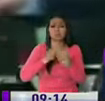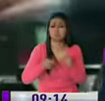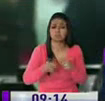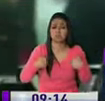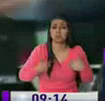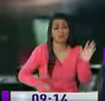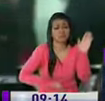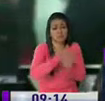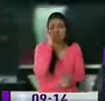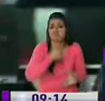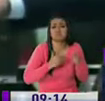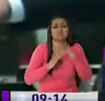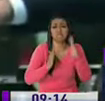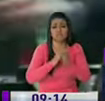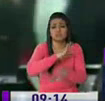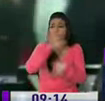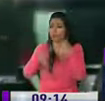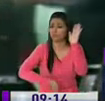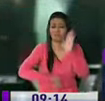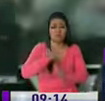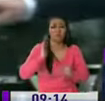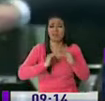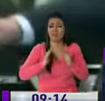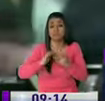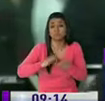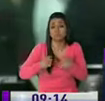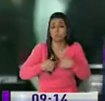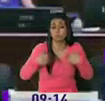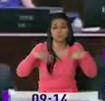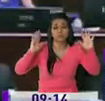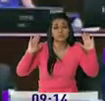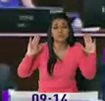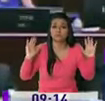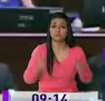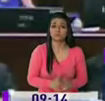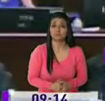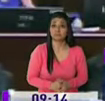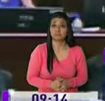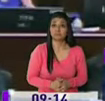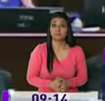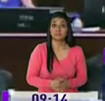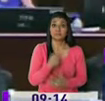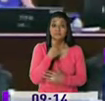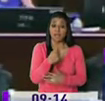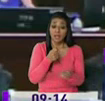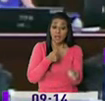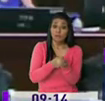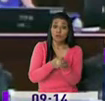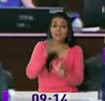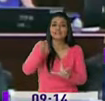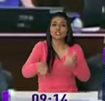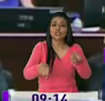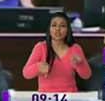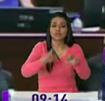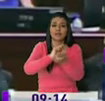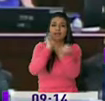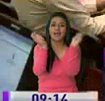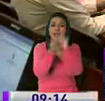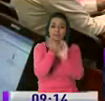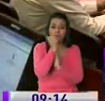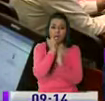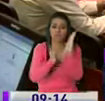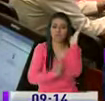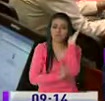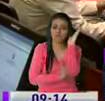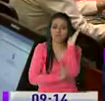nos vamos a la casa todos, ningún problema. Y dejaban en claro que apoyar o no a este pedido de cambio del orden del día